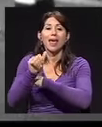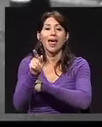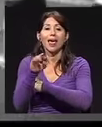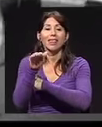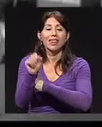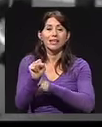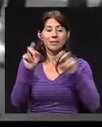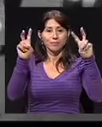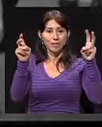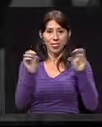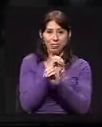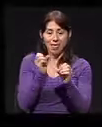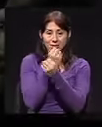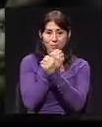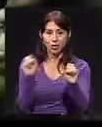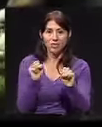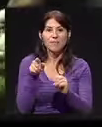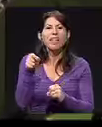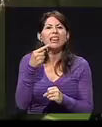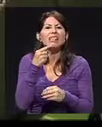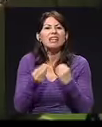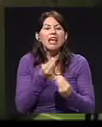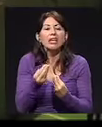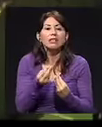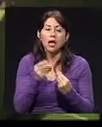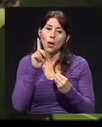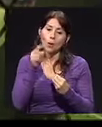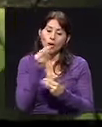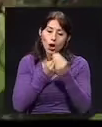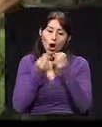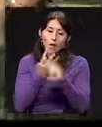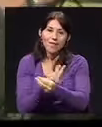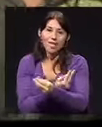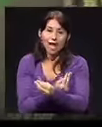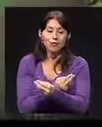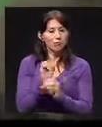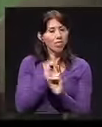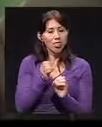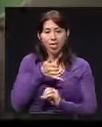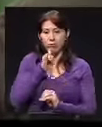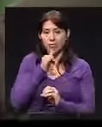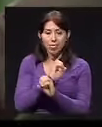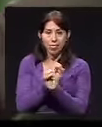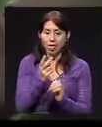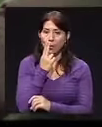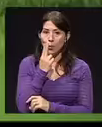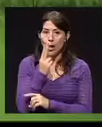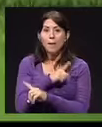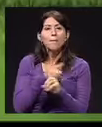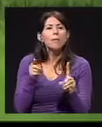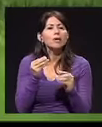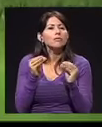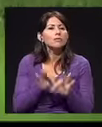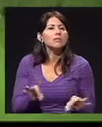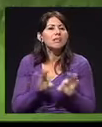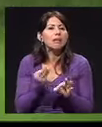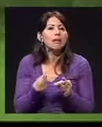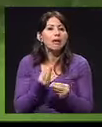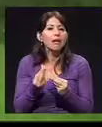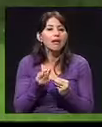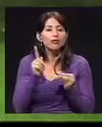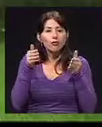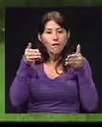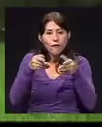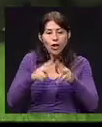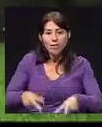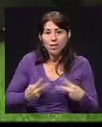Imposible. Fawaja atribuye su longevidad a la alimentación vegetariana y la abstinencia del tabaco y el alcohol, pero tal vez su clave es su